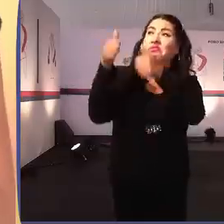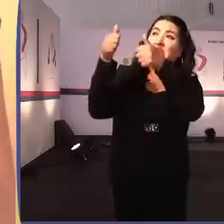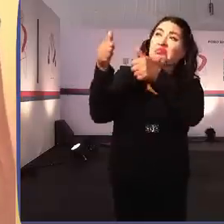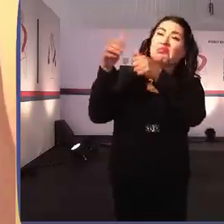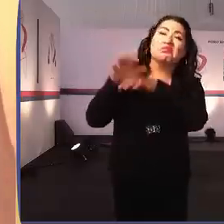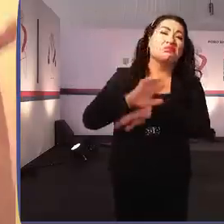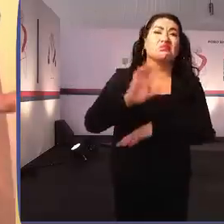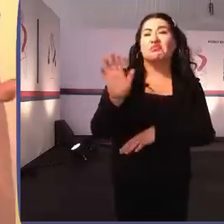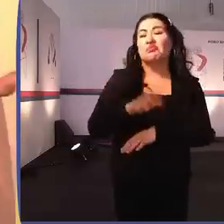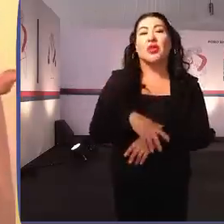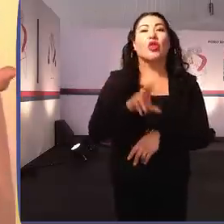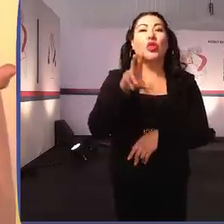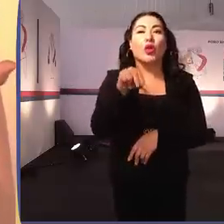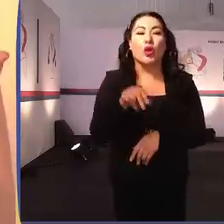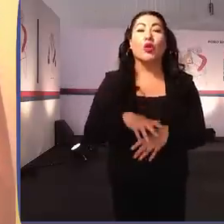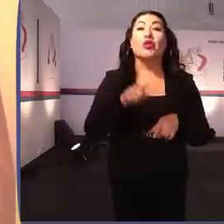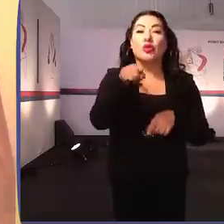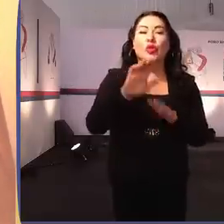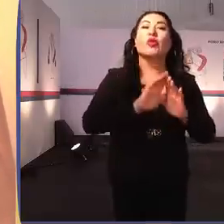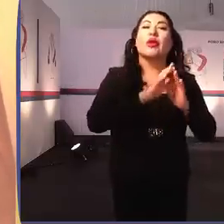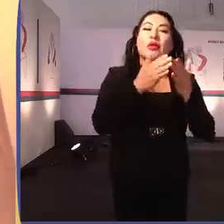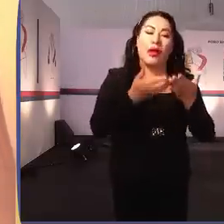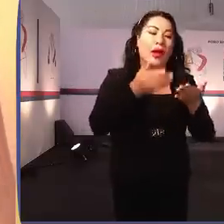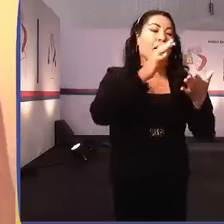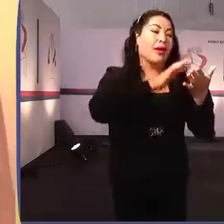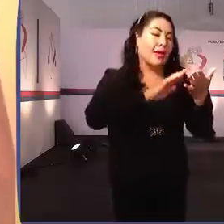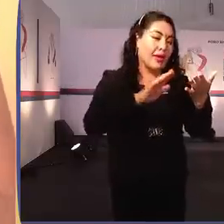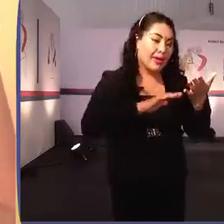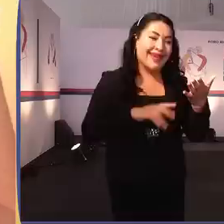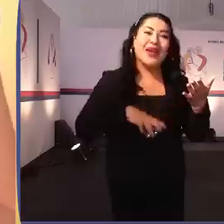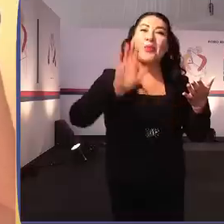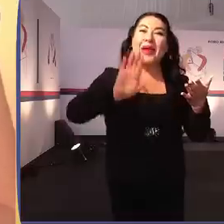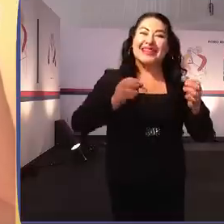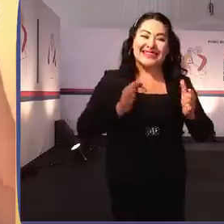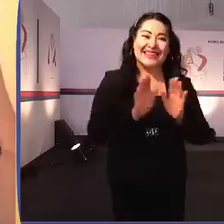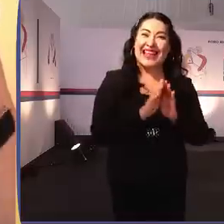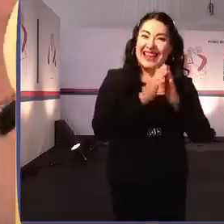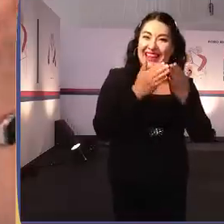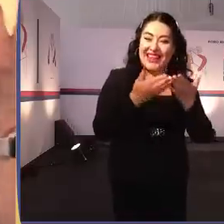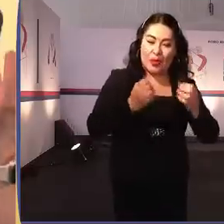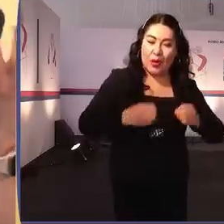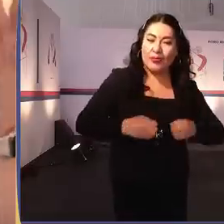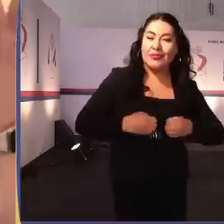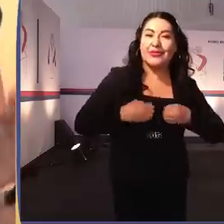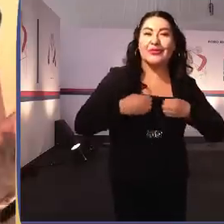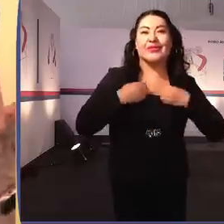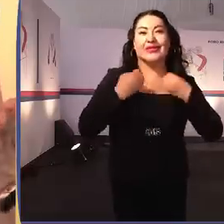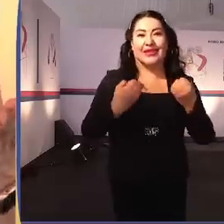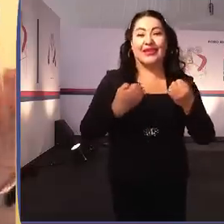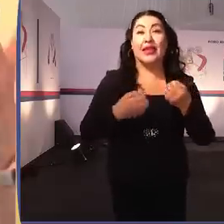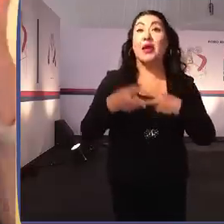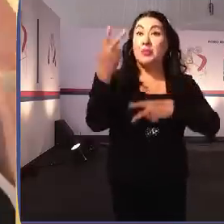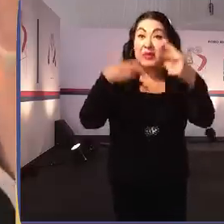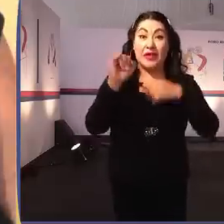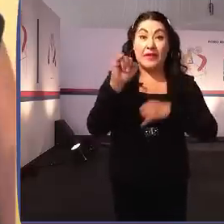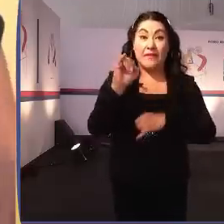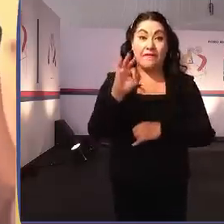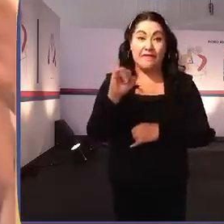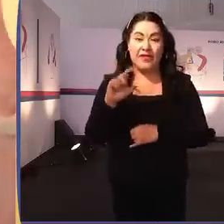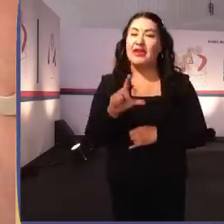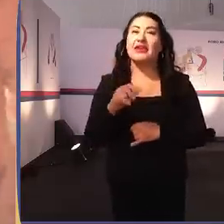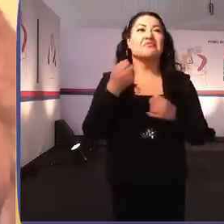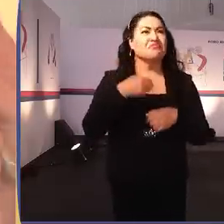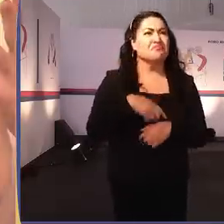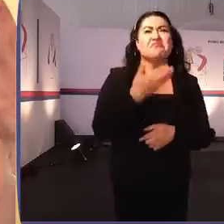van a escuchar cuando lo lean. Entonces, comprar libros es fácil, venir a una feria también. Nos sirve